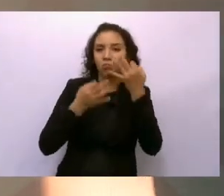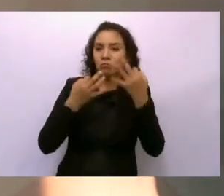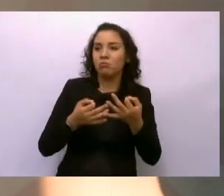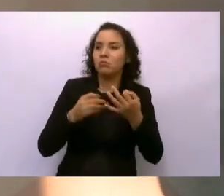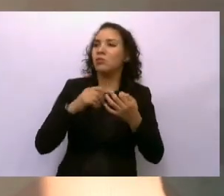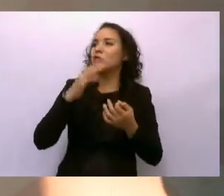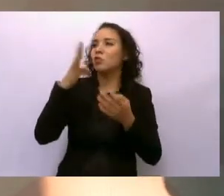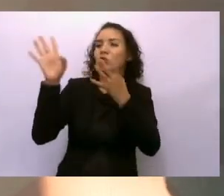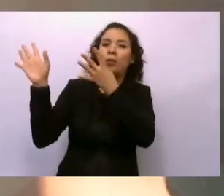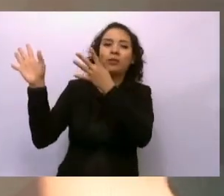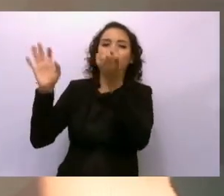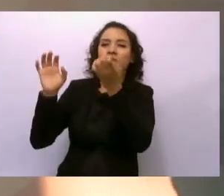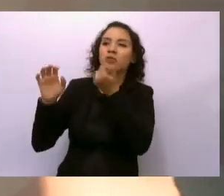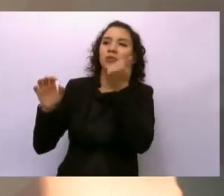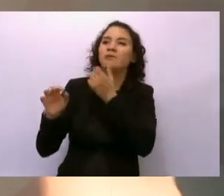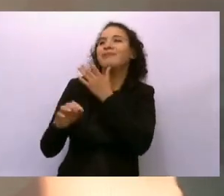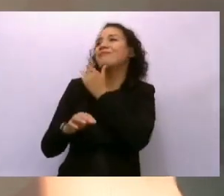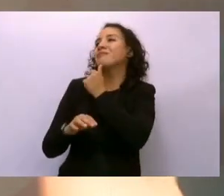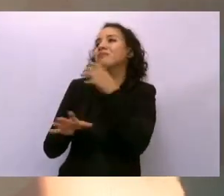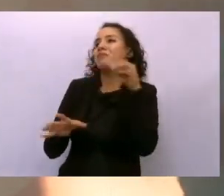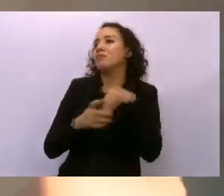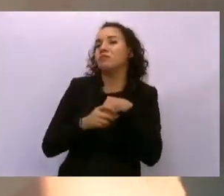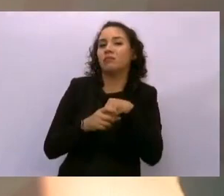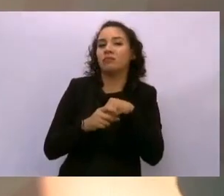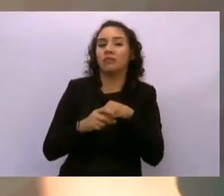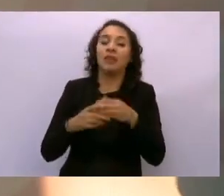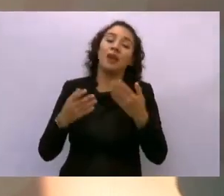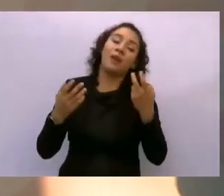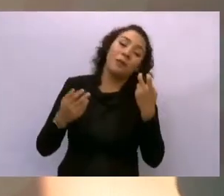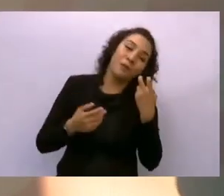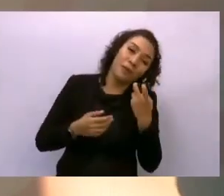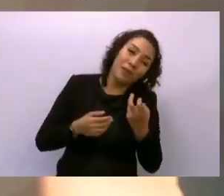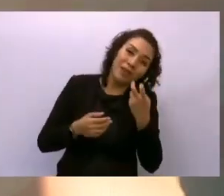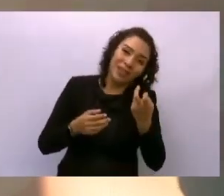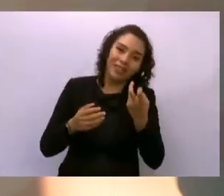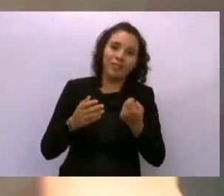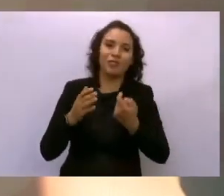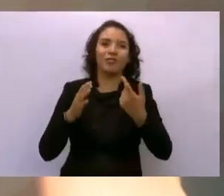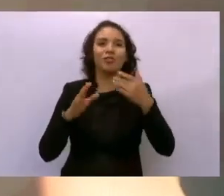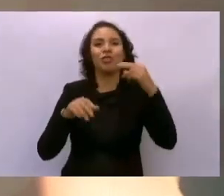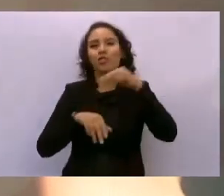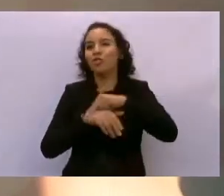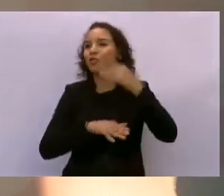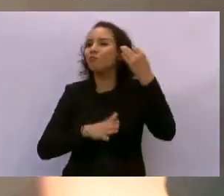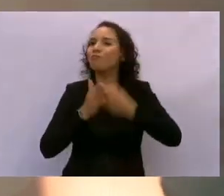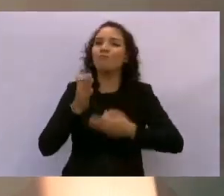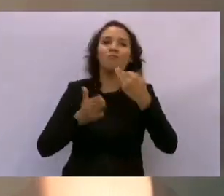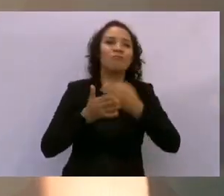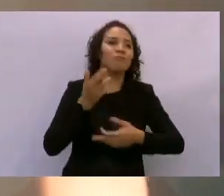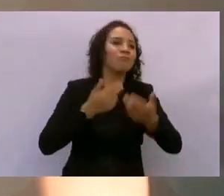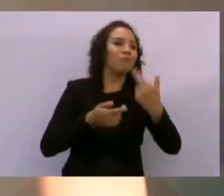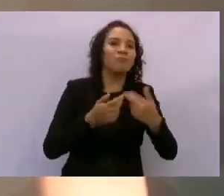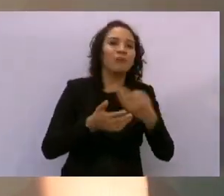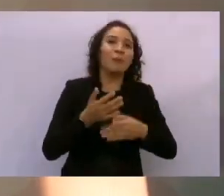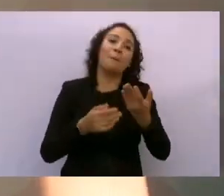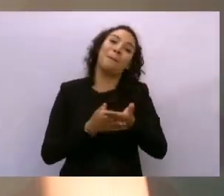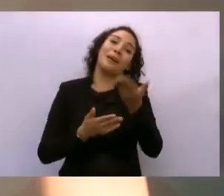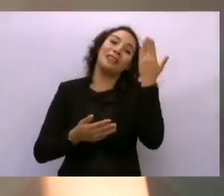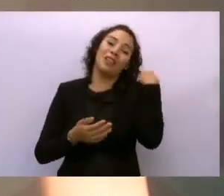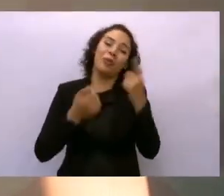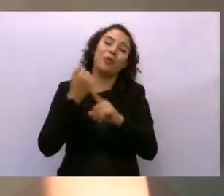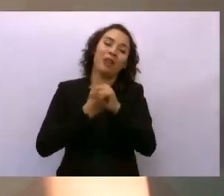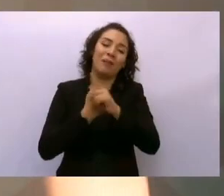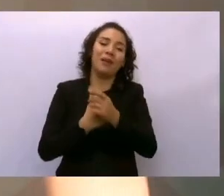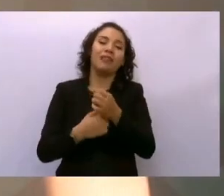Por eso tenemos actualmente un déficit de médicos y sobre todo de especialistas. Y ese sí es un